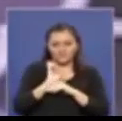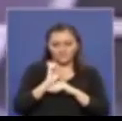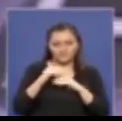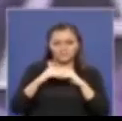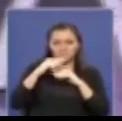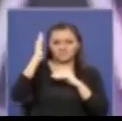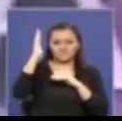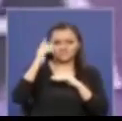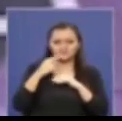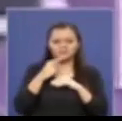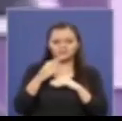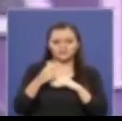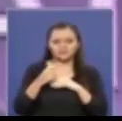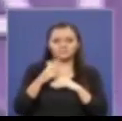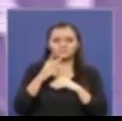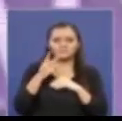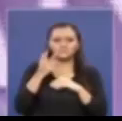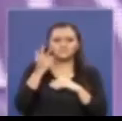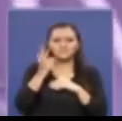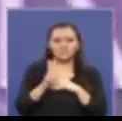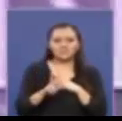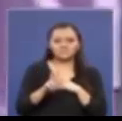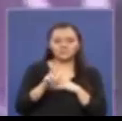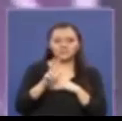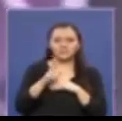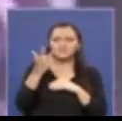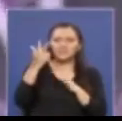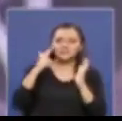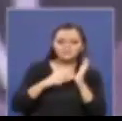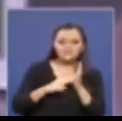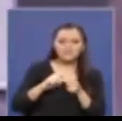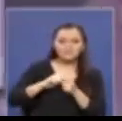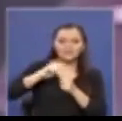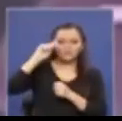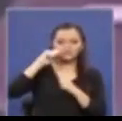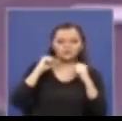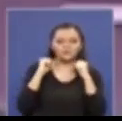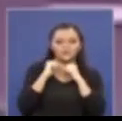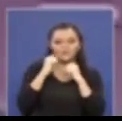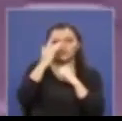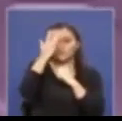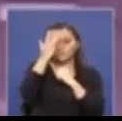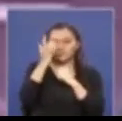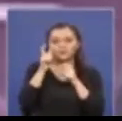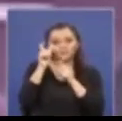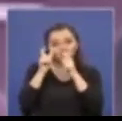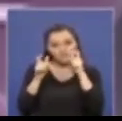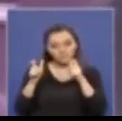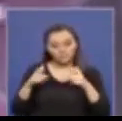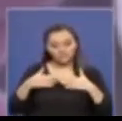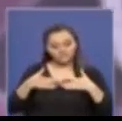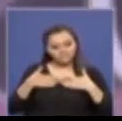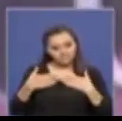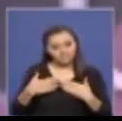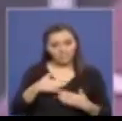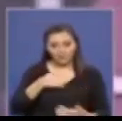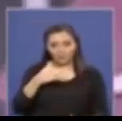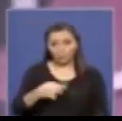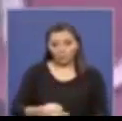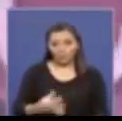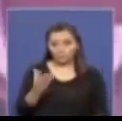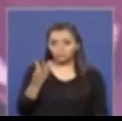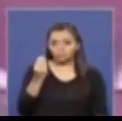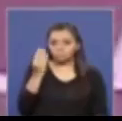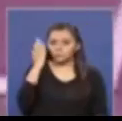todos los sentidos, ¿eh? No solo porque está casi a 3.000 metros de altura, más que Quito, sino por la altura de su gente, su cortesía, su educación,